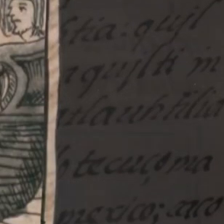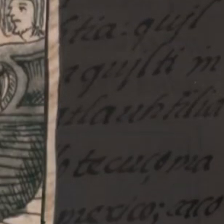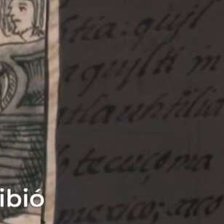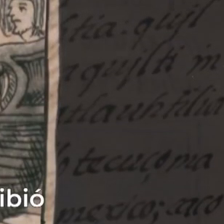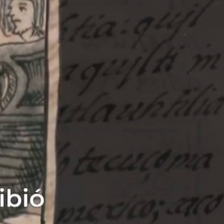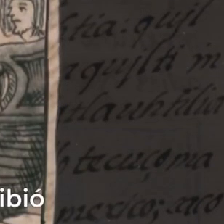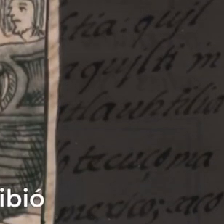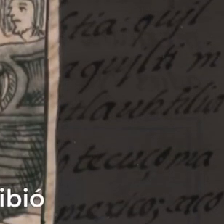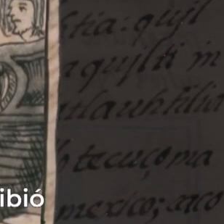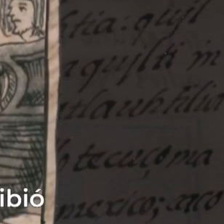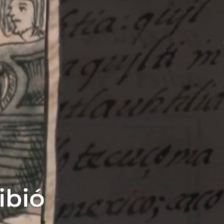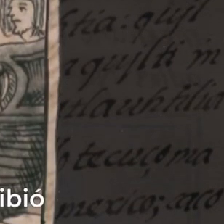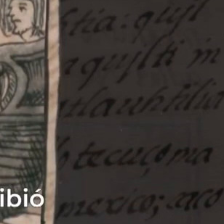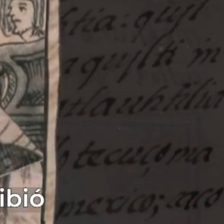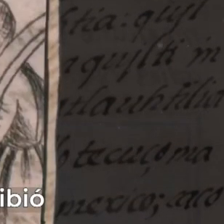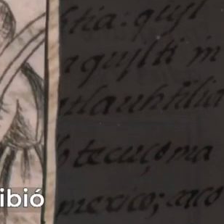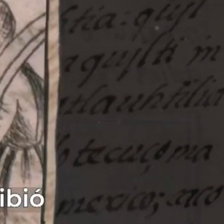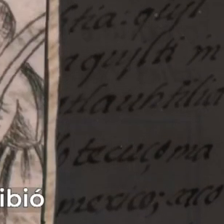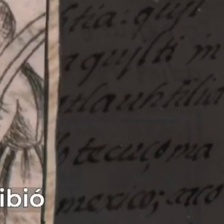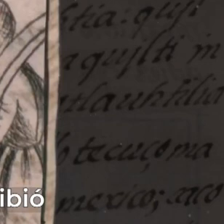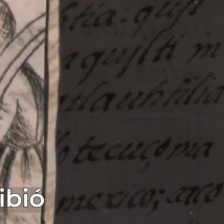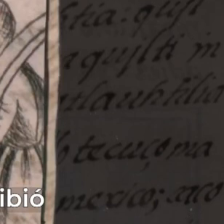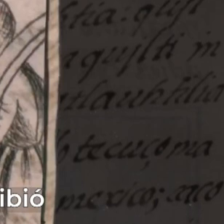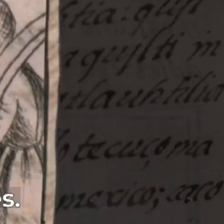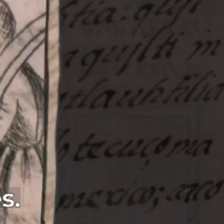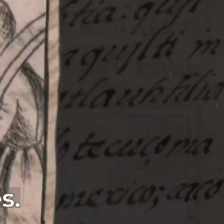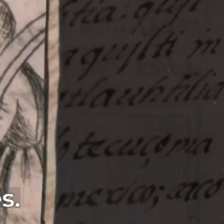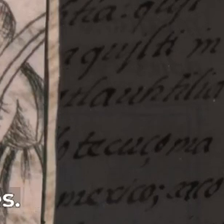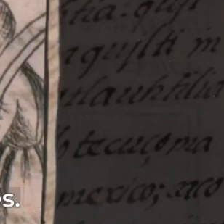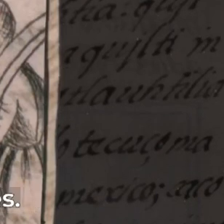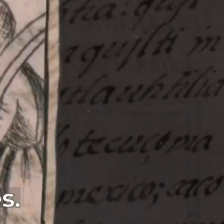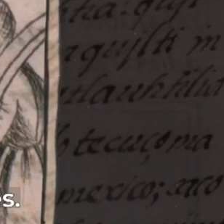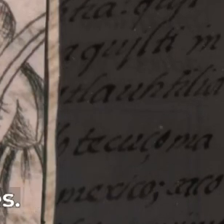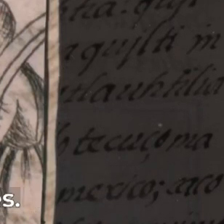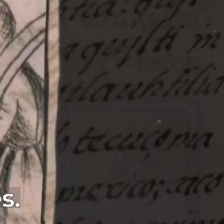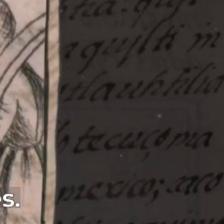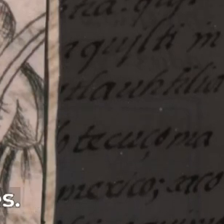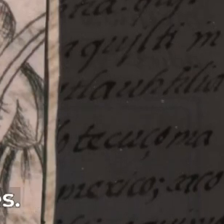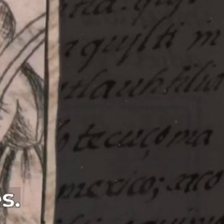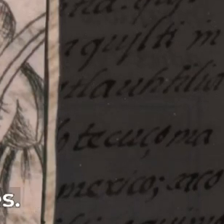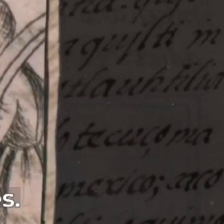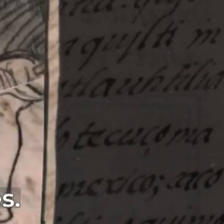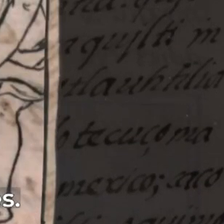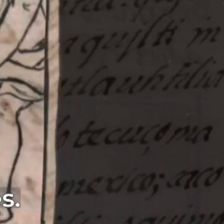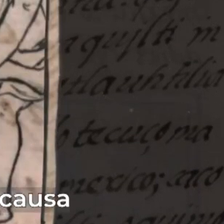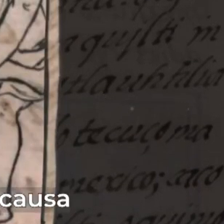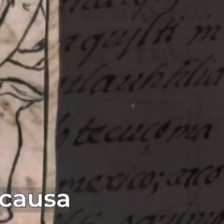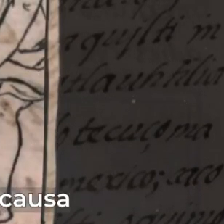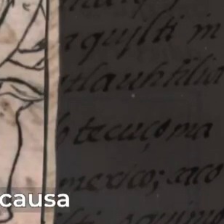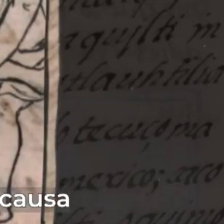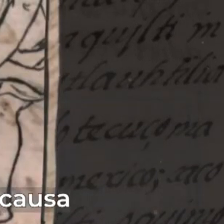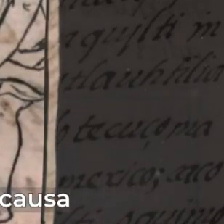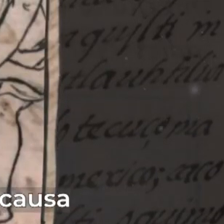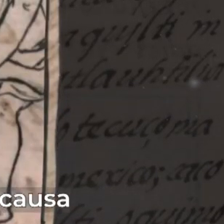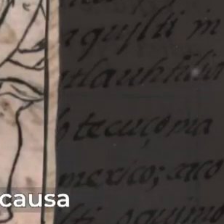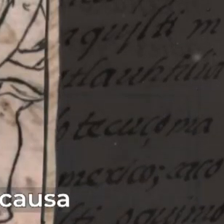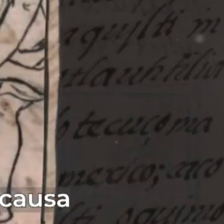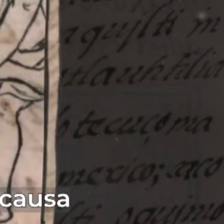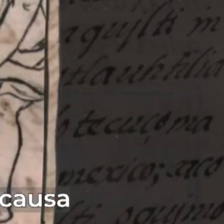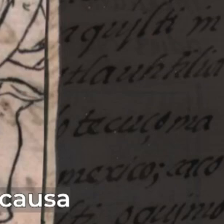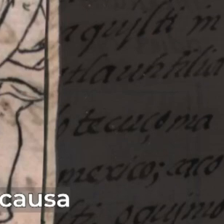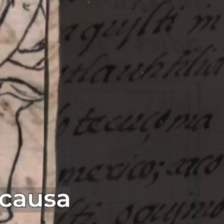A la llegada de los españoles, Xeljá recibió el embate avasallador de los invasores. Gran parte de sus